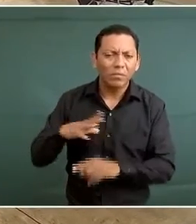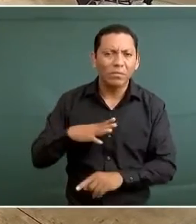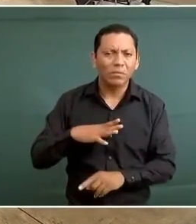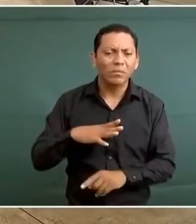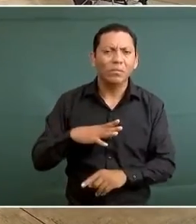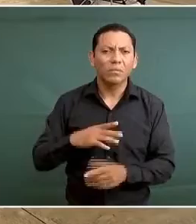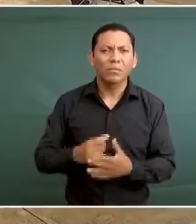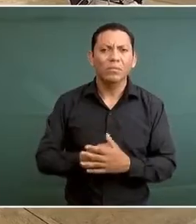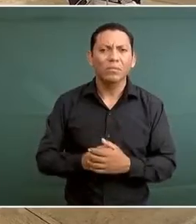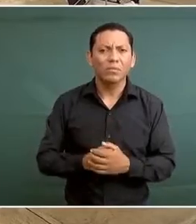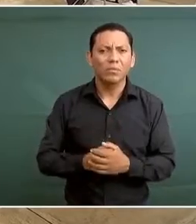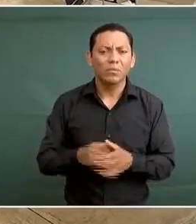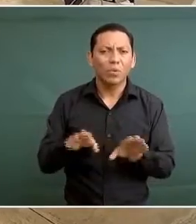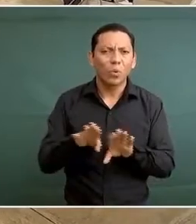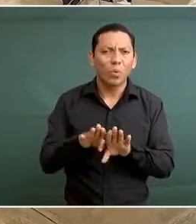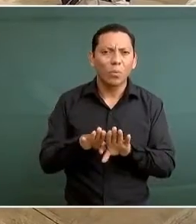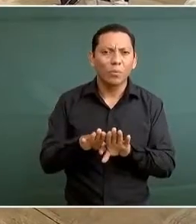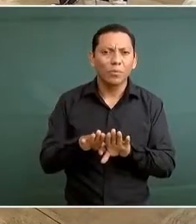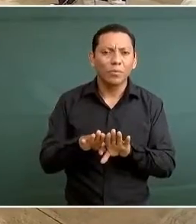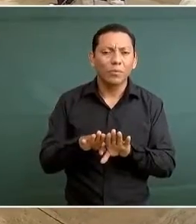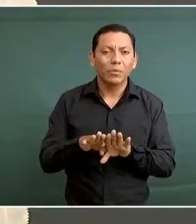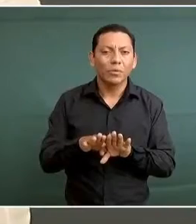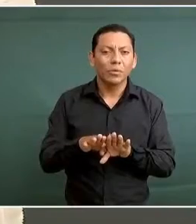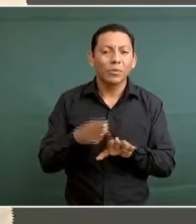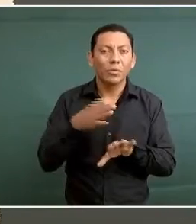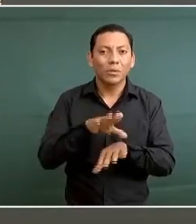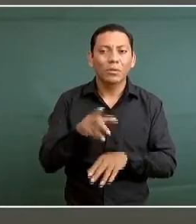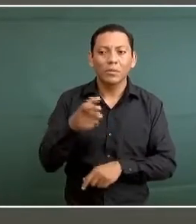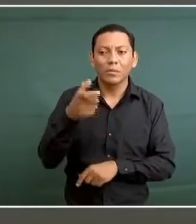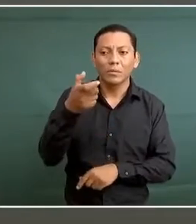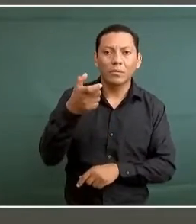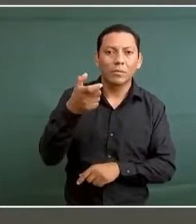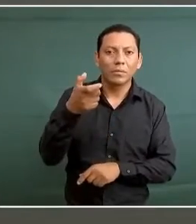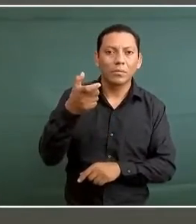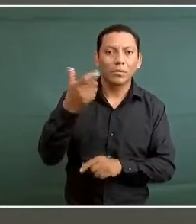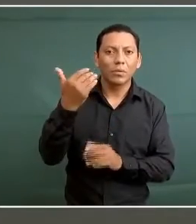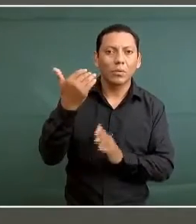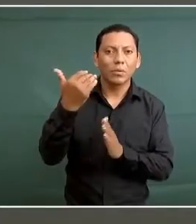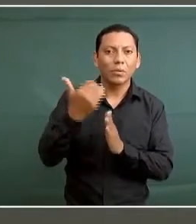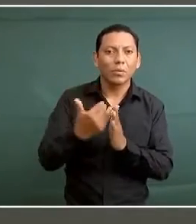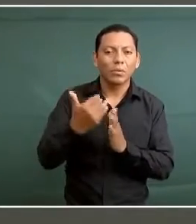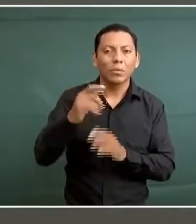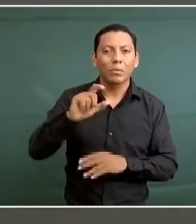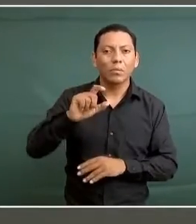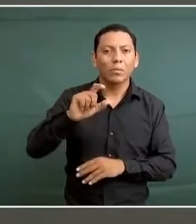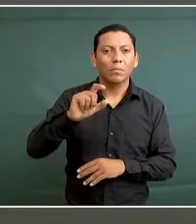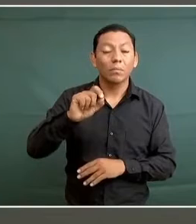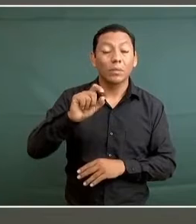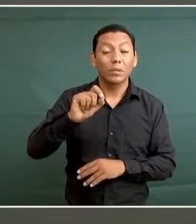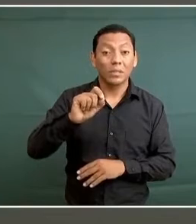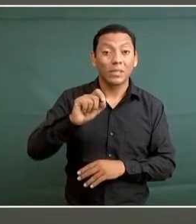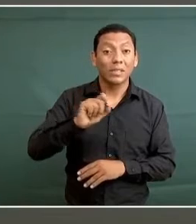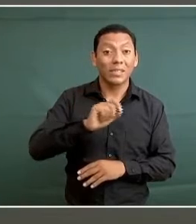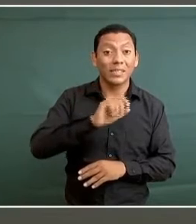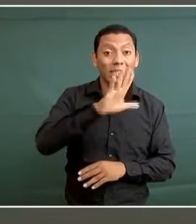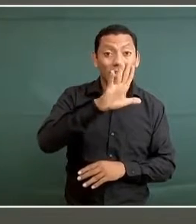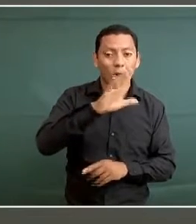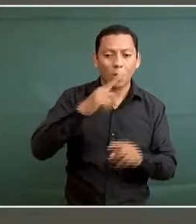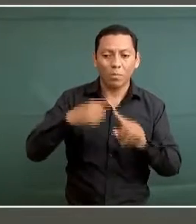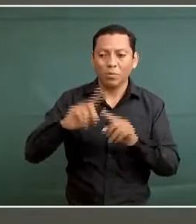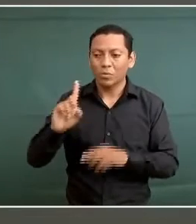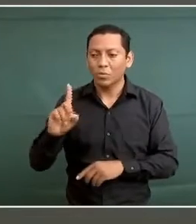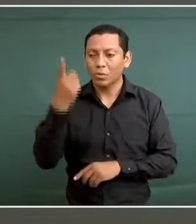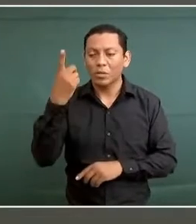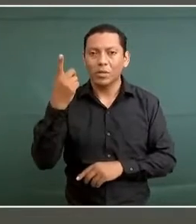la apreciación del peso que llegó a más de 25 pesos por dólar y